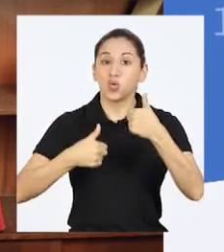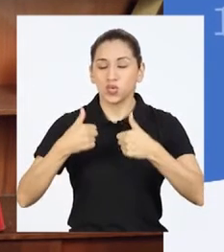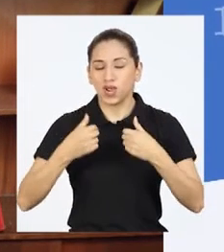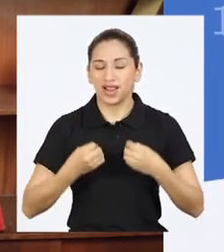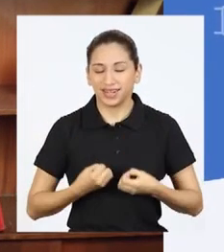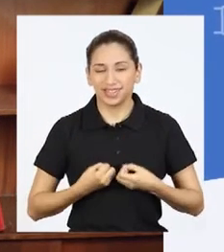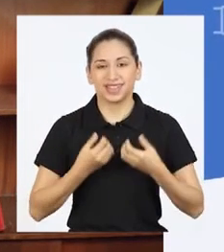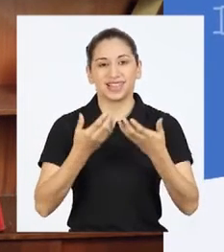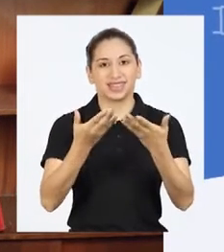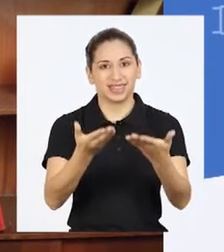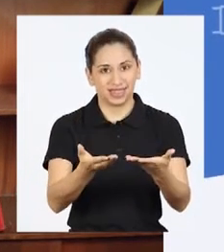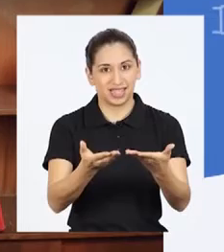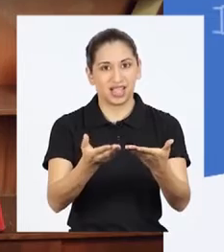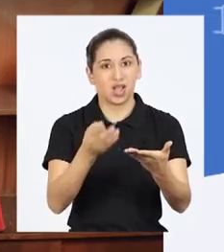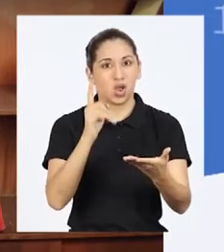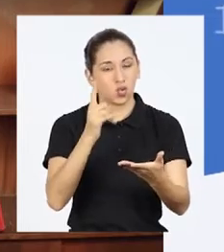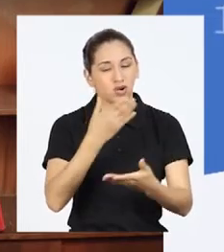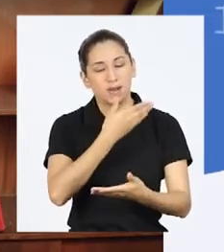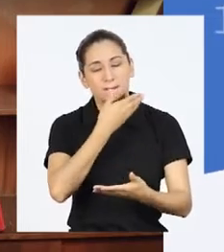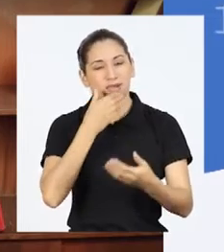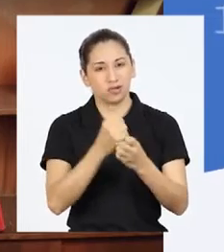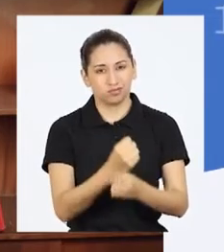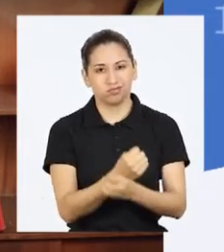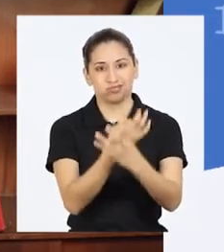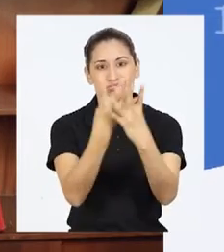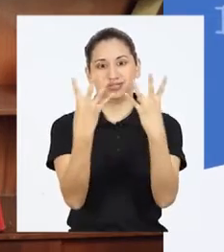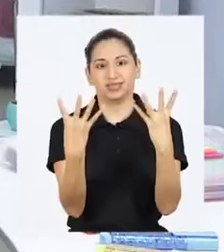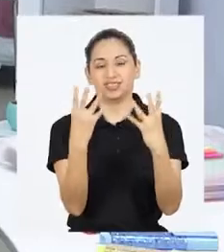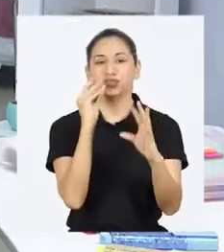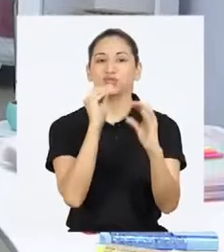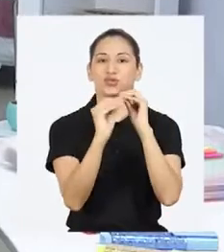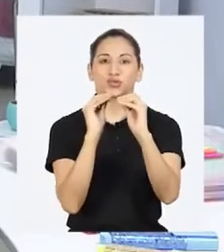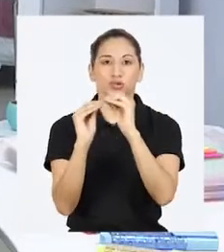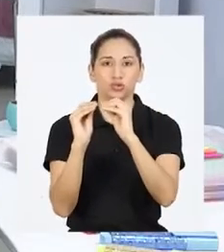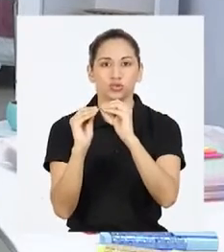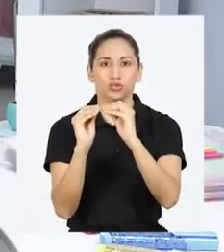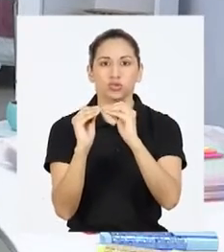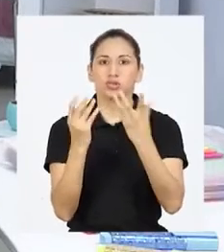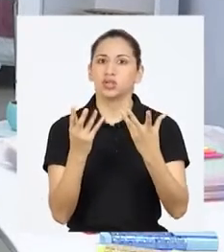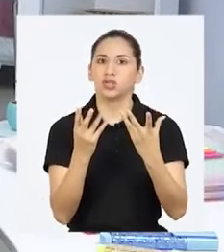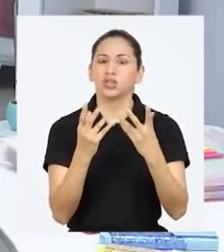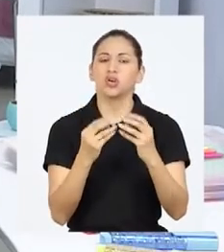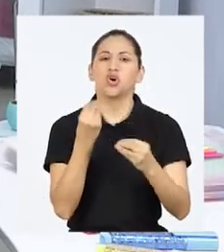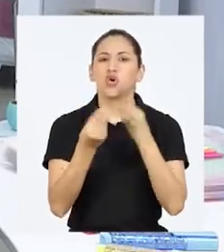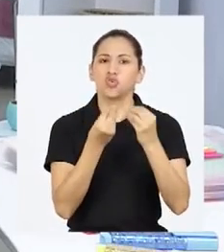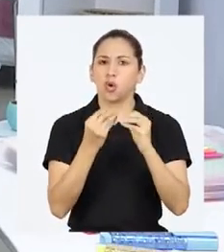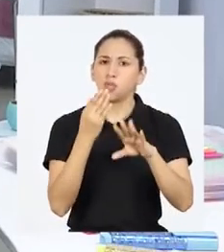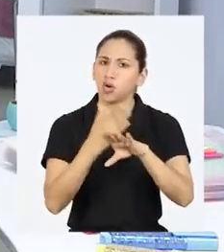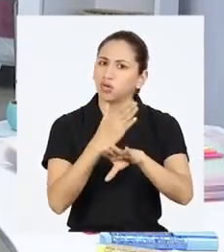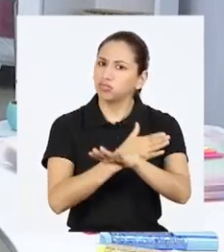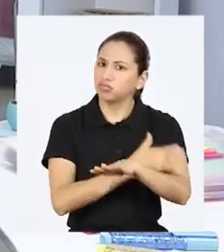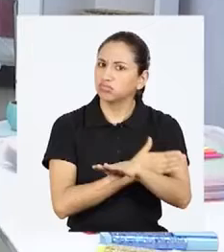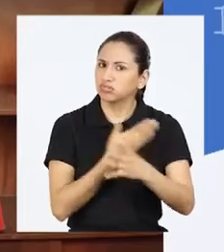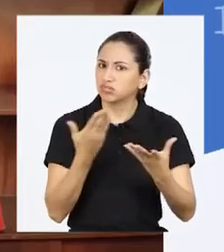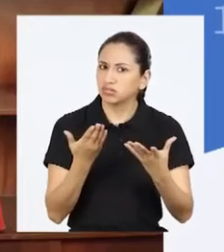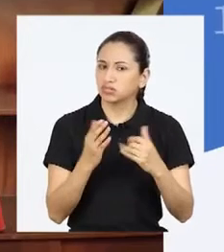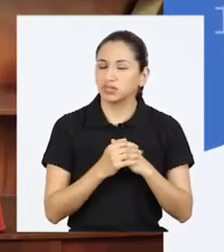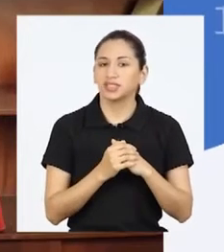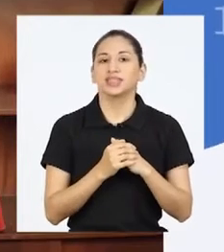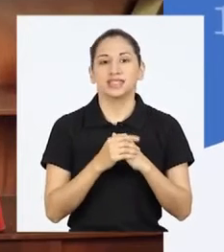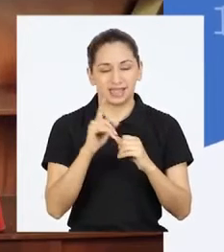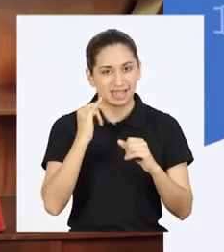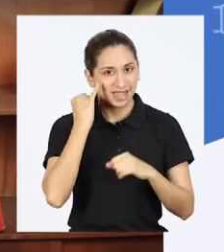permitir que se sugieran un abanico de soluciones. Y la fase que vamos a desarrollar es idear, ¿no?